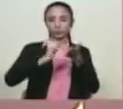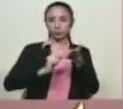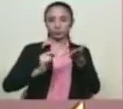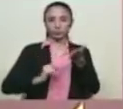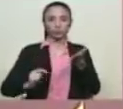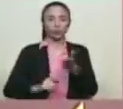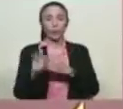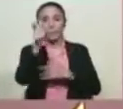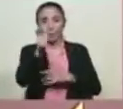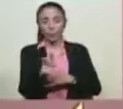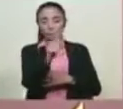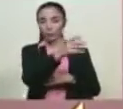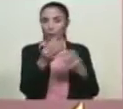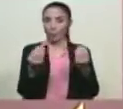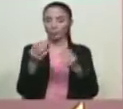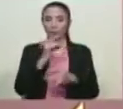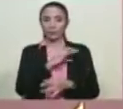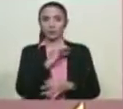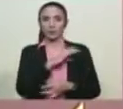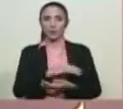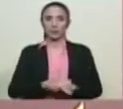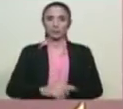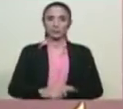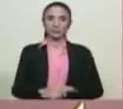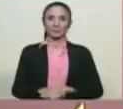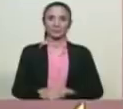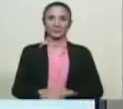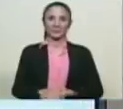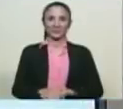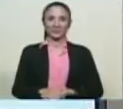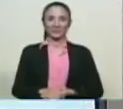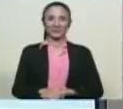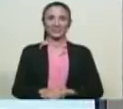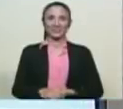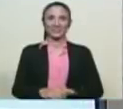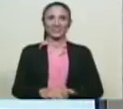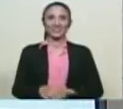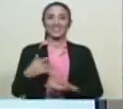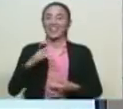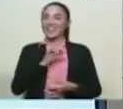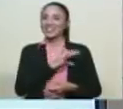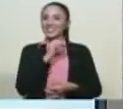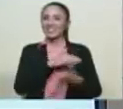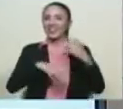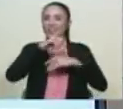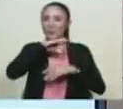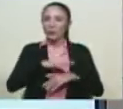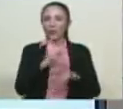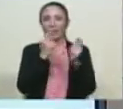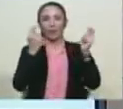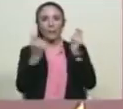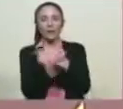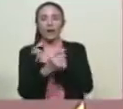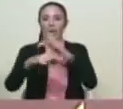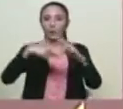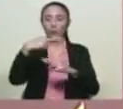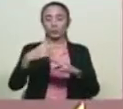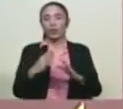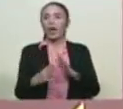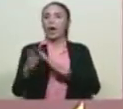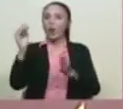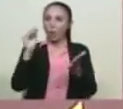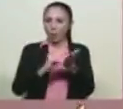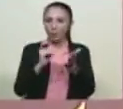Víctor Jara, el Chile de Miguel Enrique, ese es nuestro Chile. El Chile histórico, el Chile revolucionario, y pronto